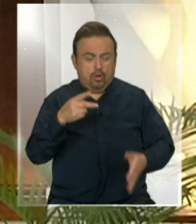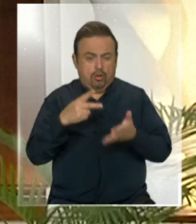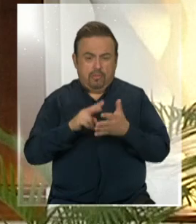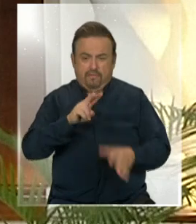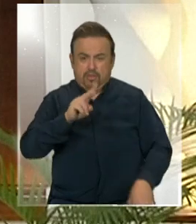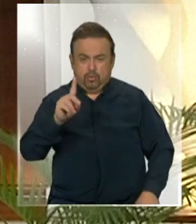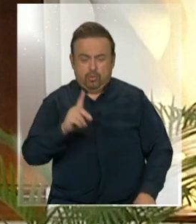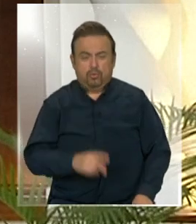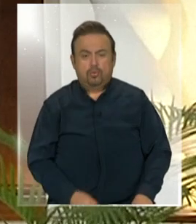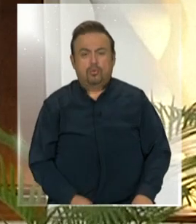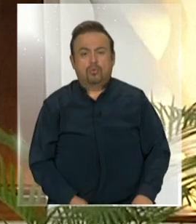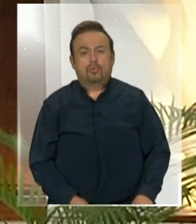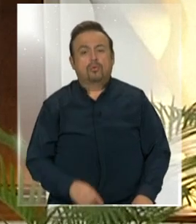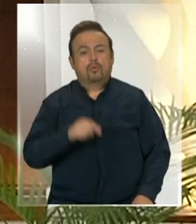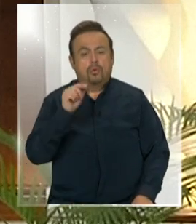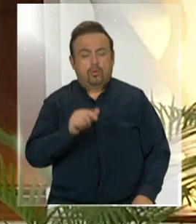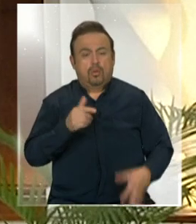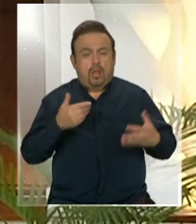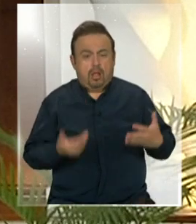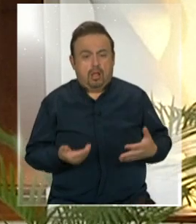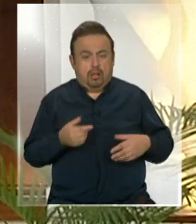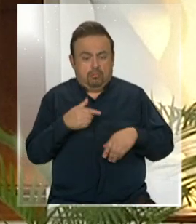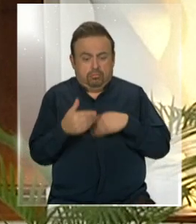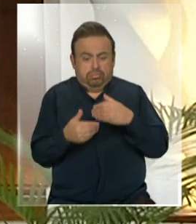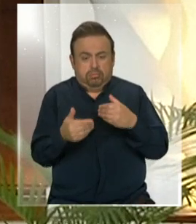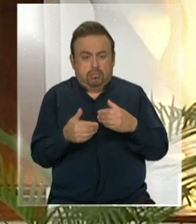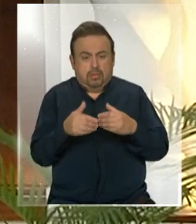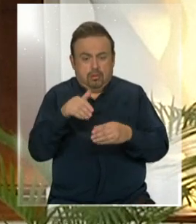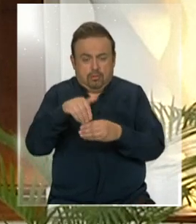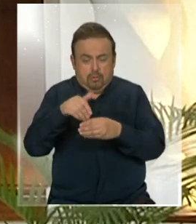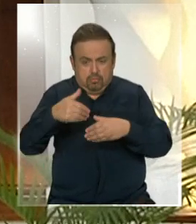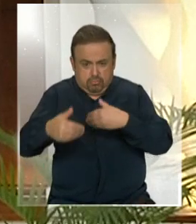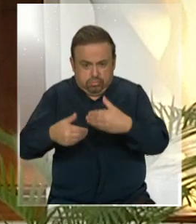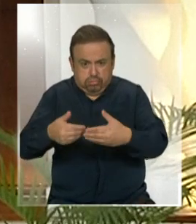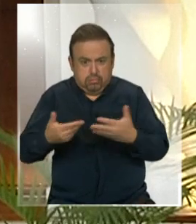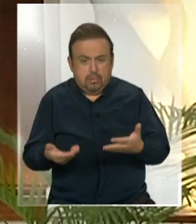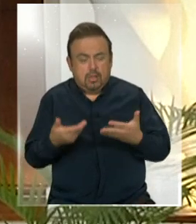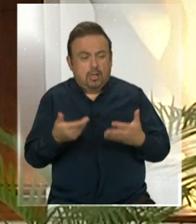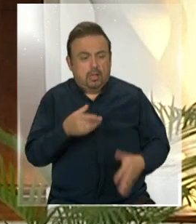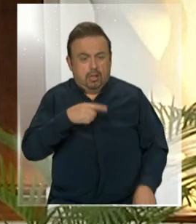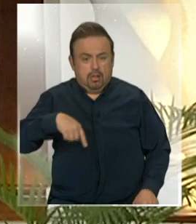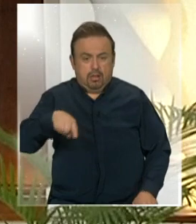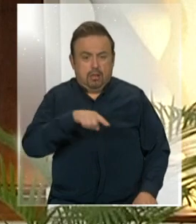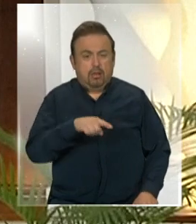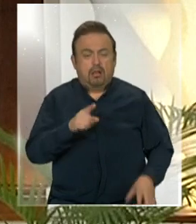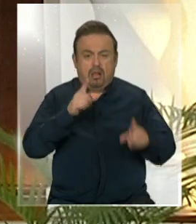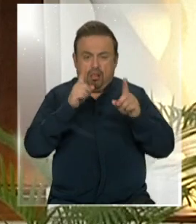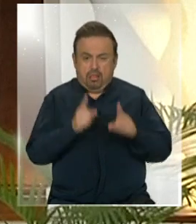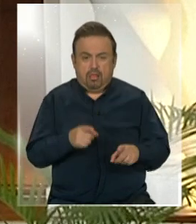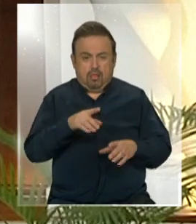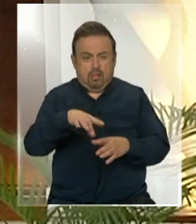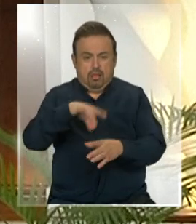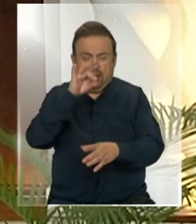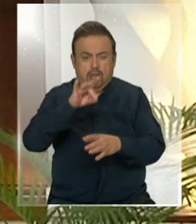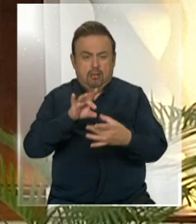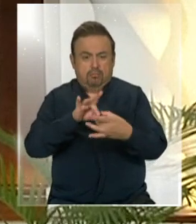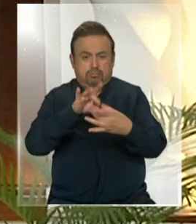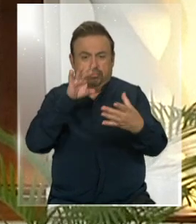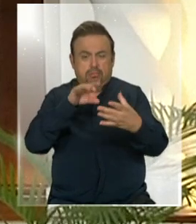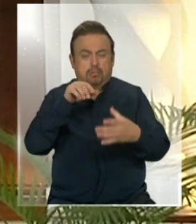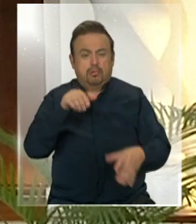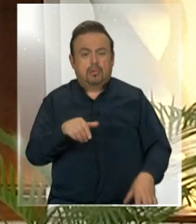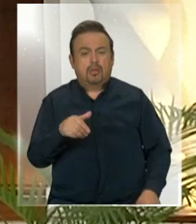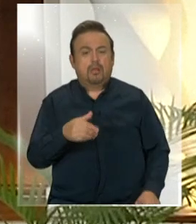2021. Estamos en un proceso electoral en marcha. El pueblo tiene el deber de elegir